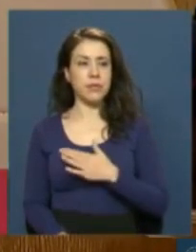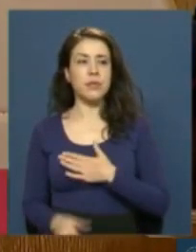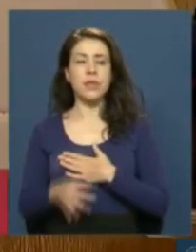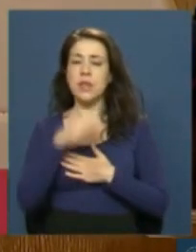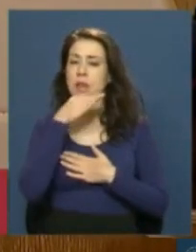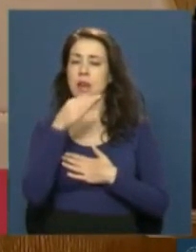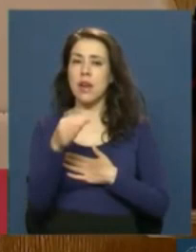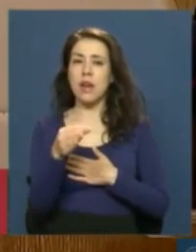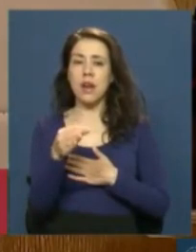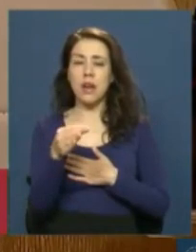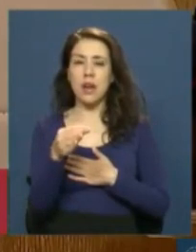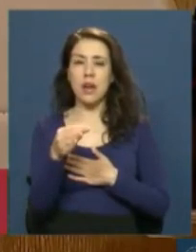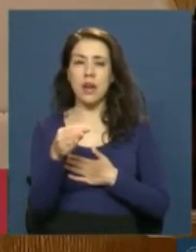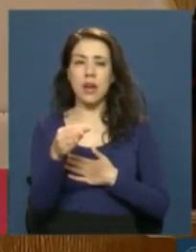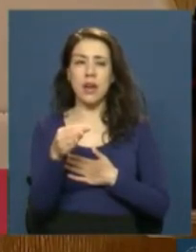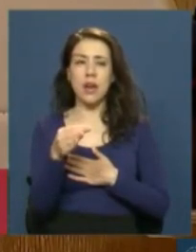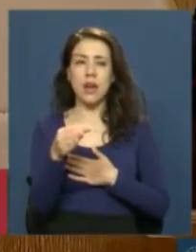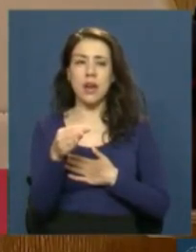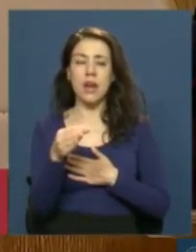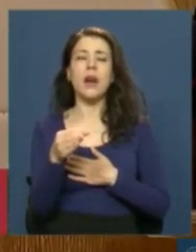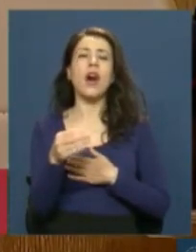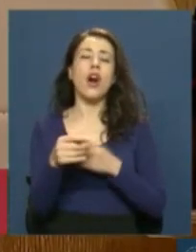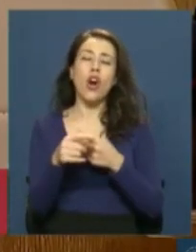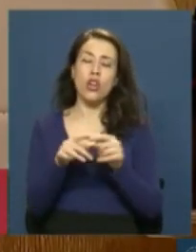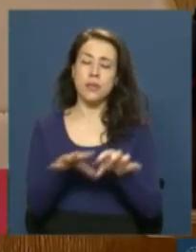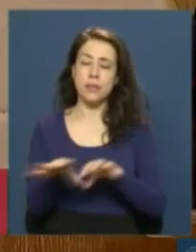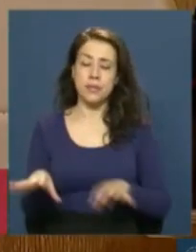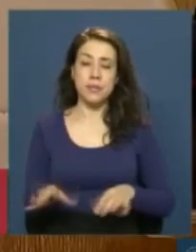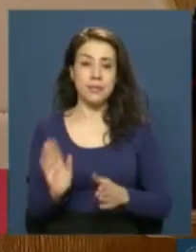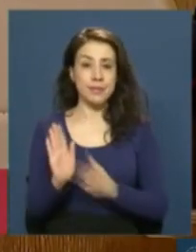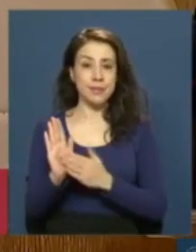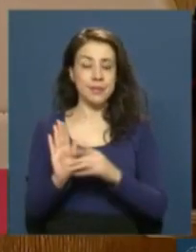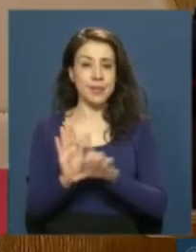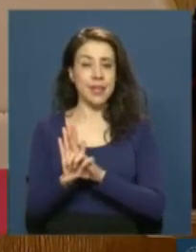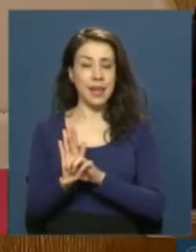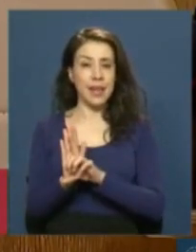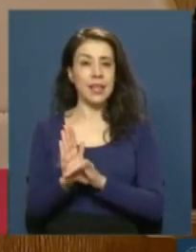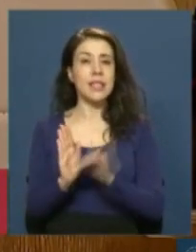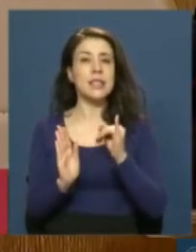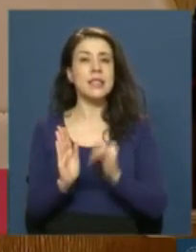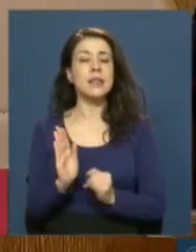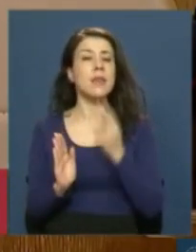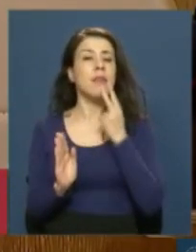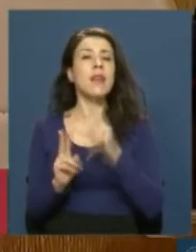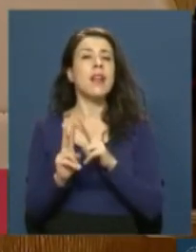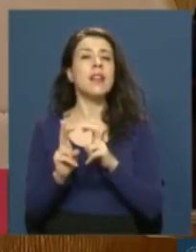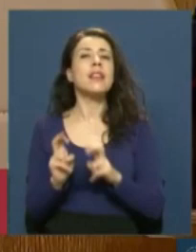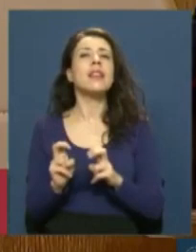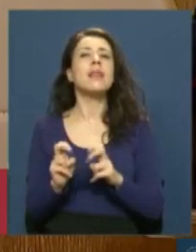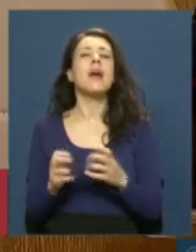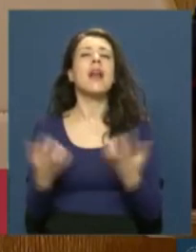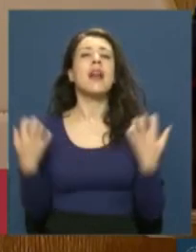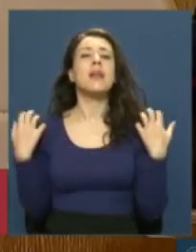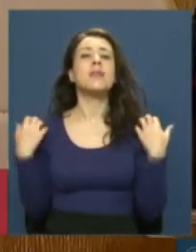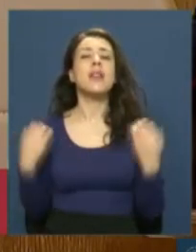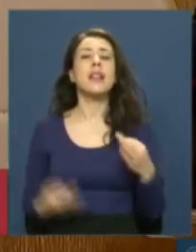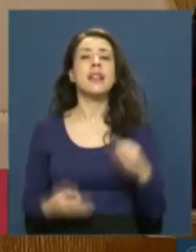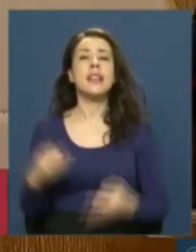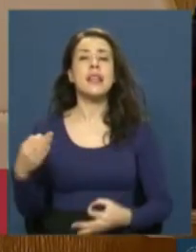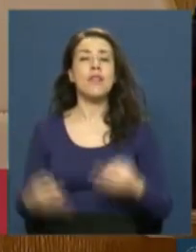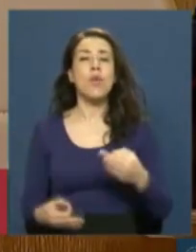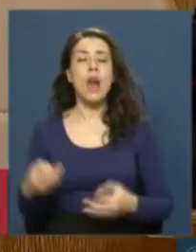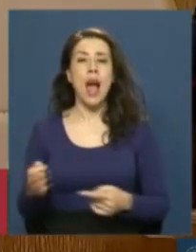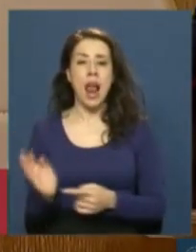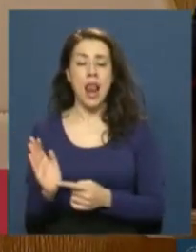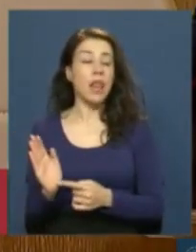comentario por decirlo así de complemento esta ley descansa siempre sobre la base de la prerrogativa y las competencias de los tribunales de justicia